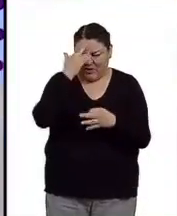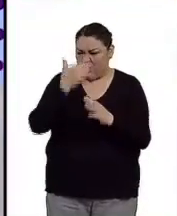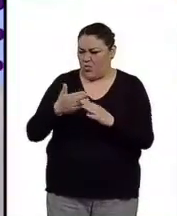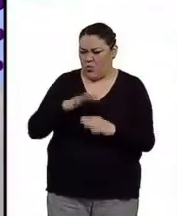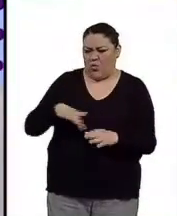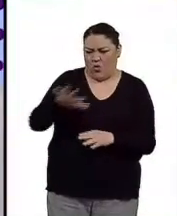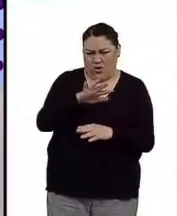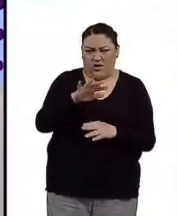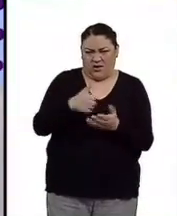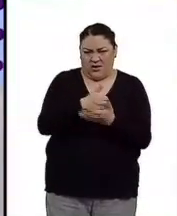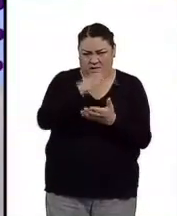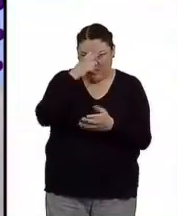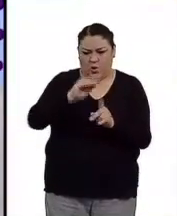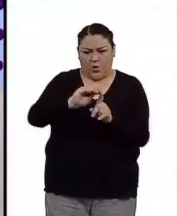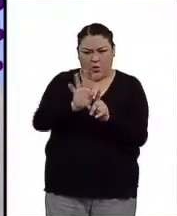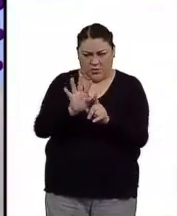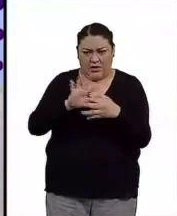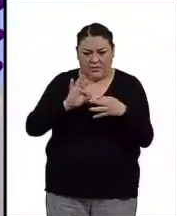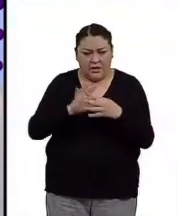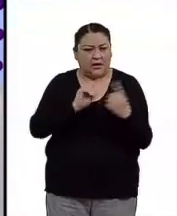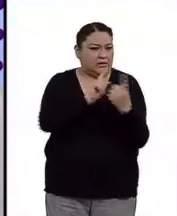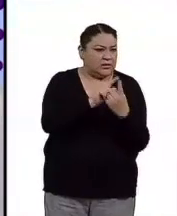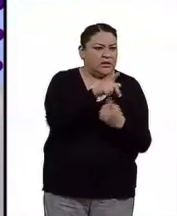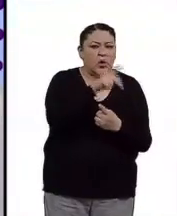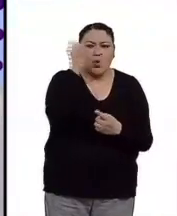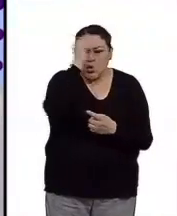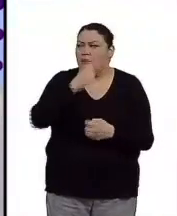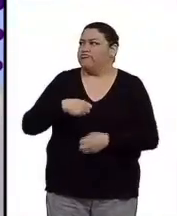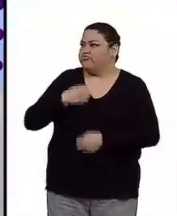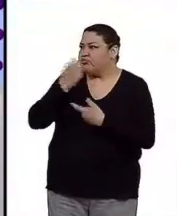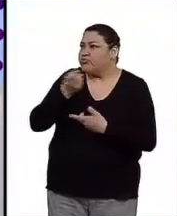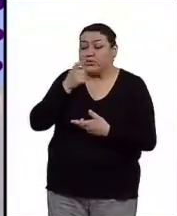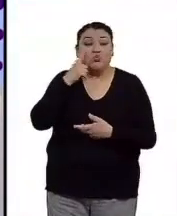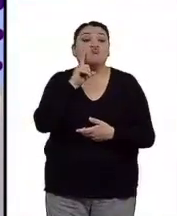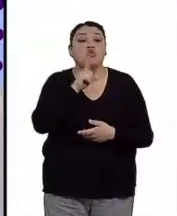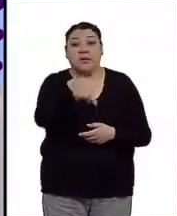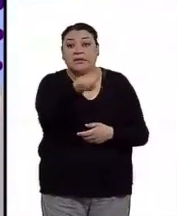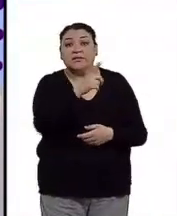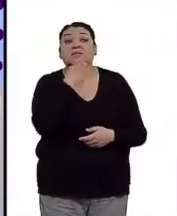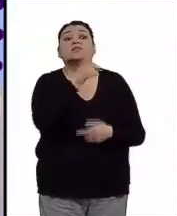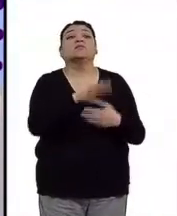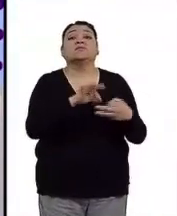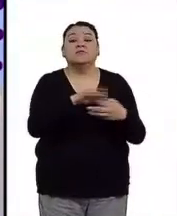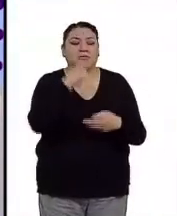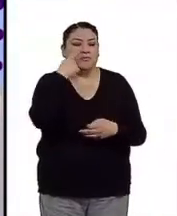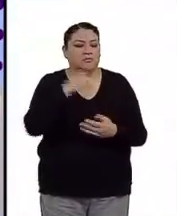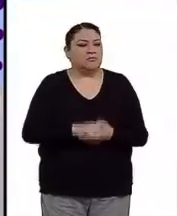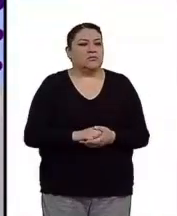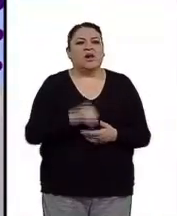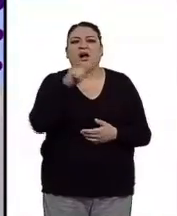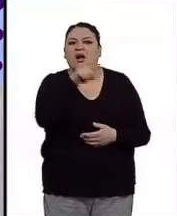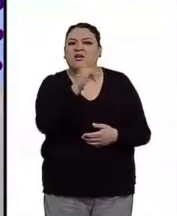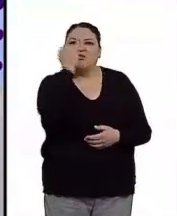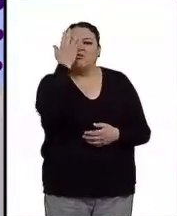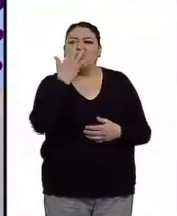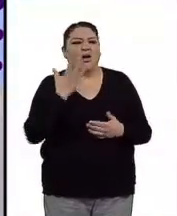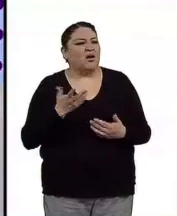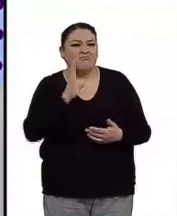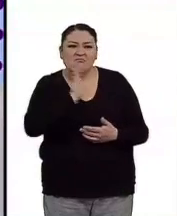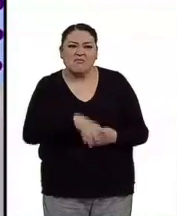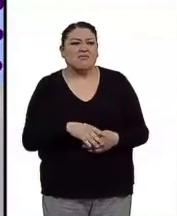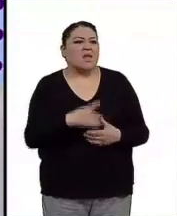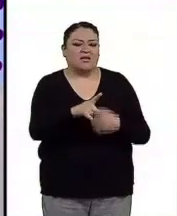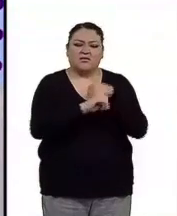de México hace unos años con testimonios terribles, donde les dicen a las mujeres que no es bueno para la imagen de la empresa que